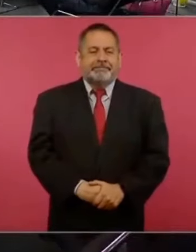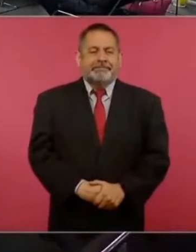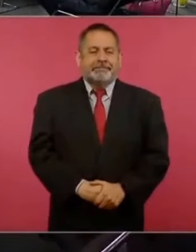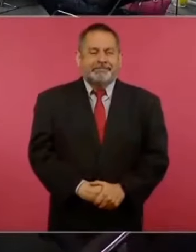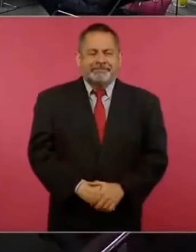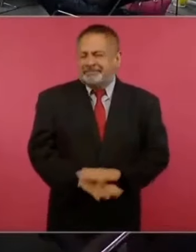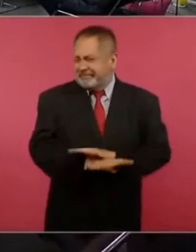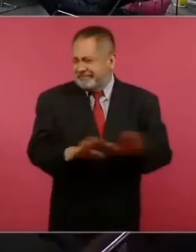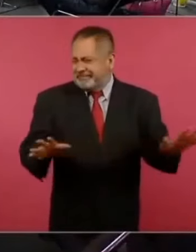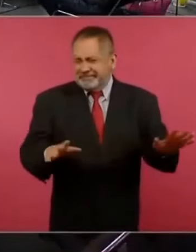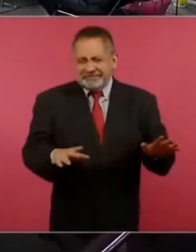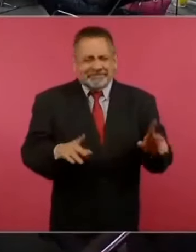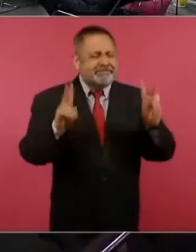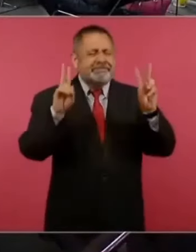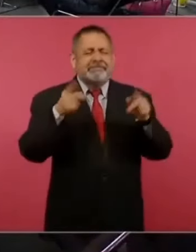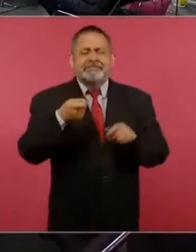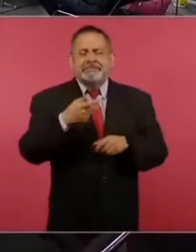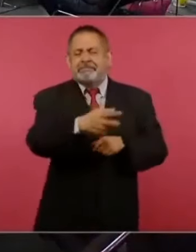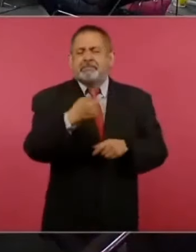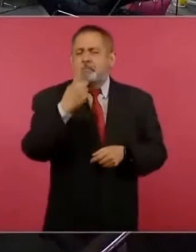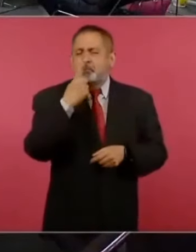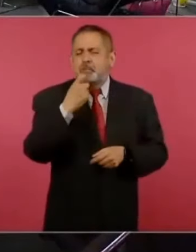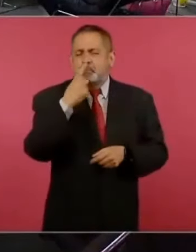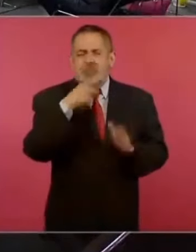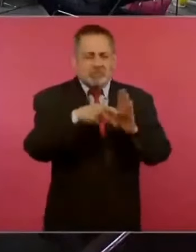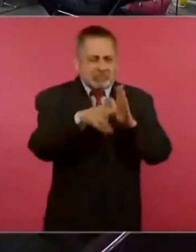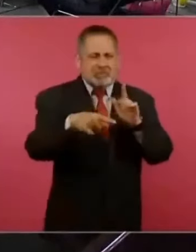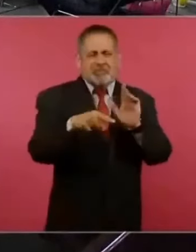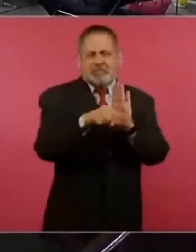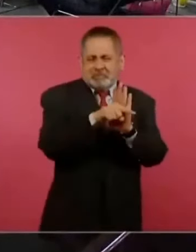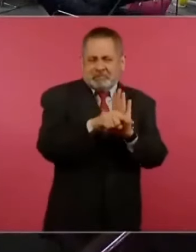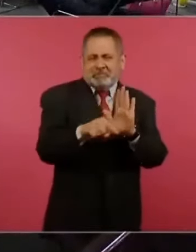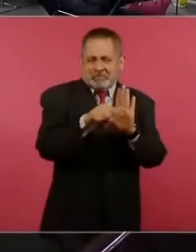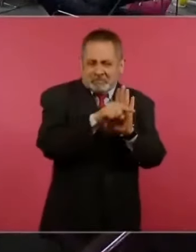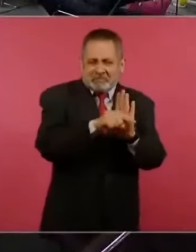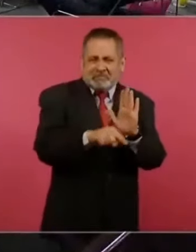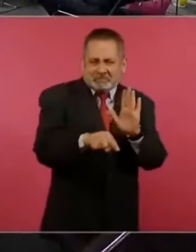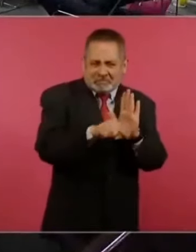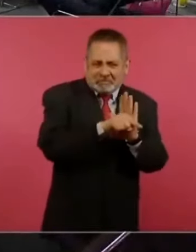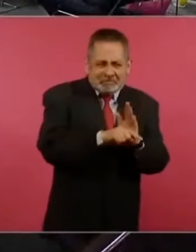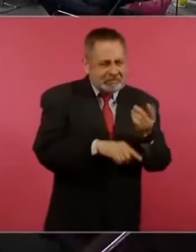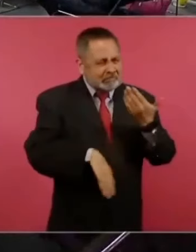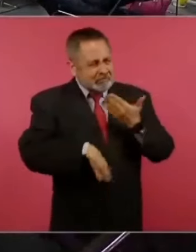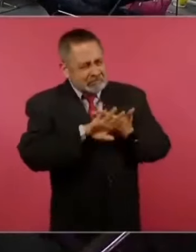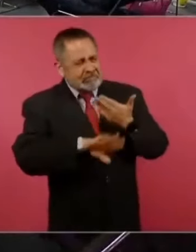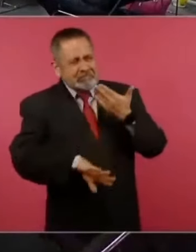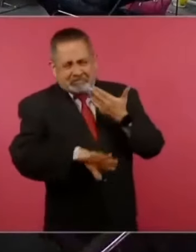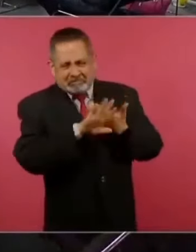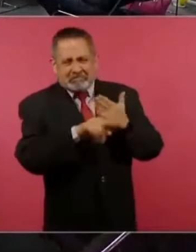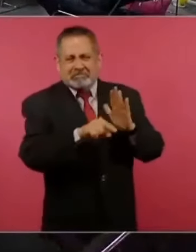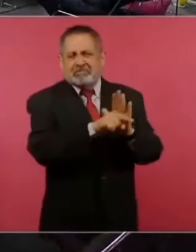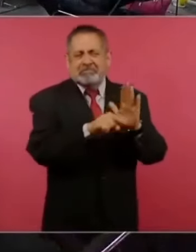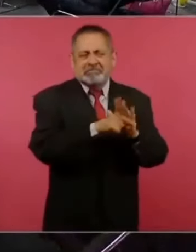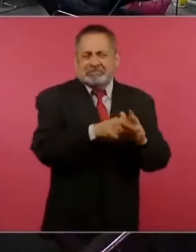Pura nota roja. Y todo en contra de nosotros. Síguele.